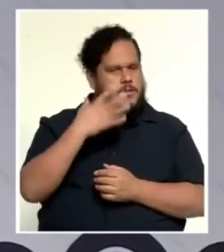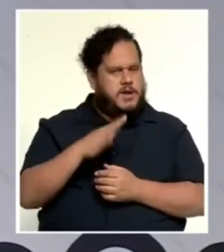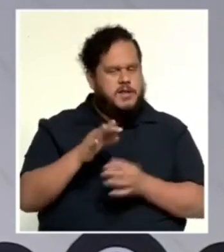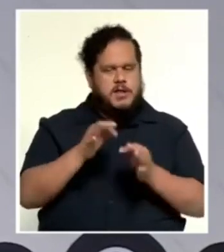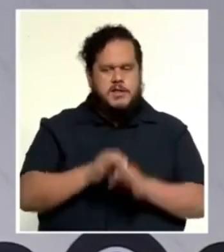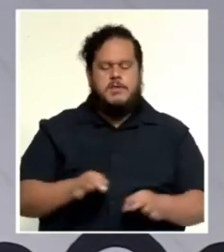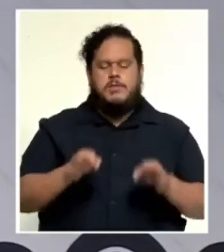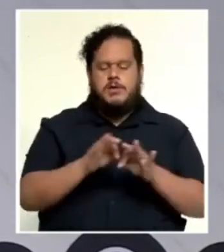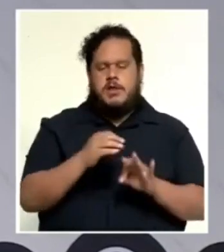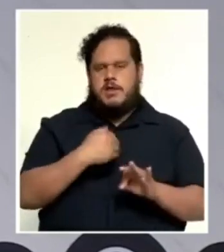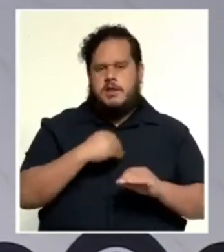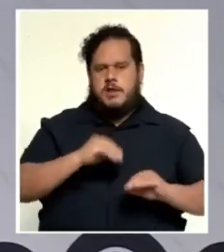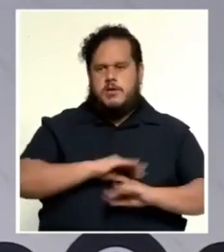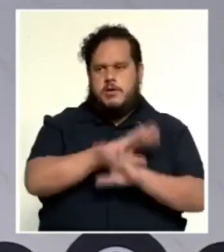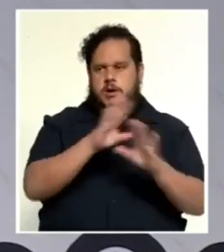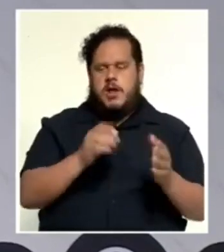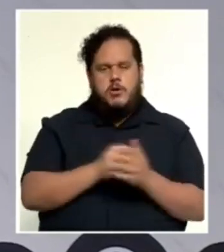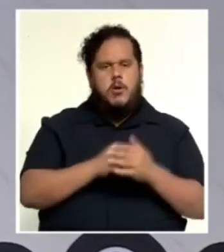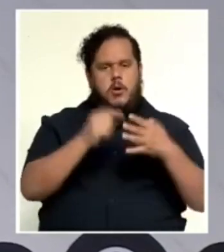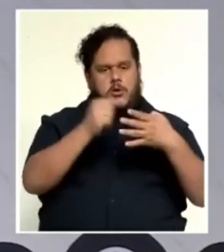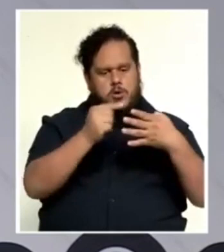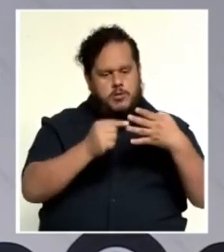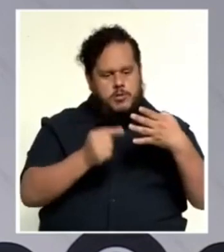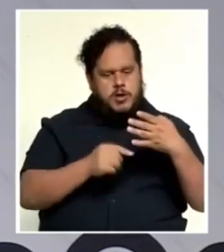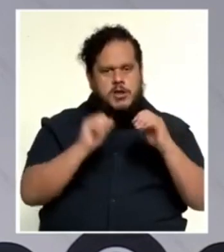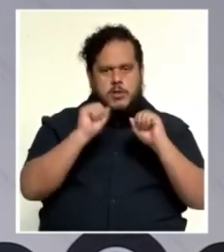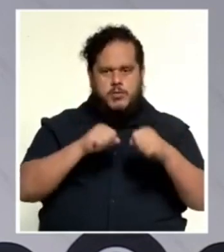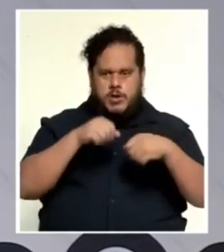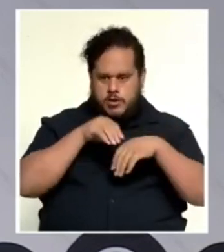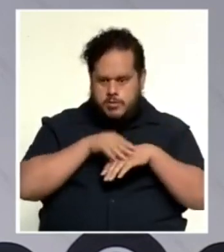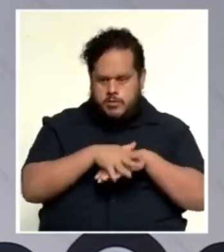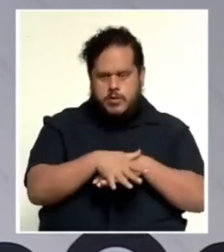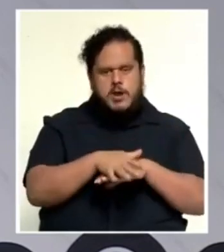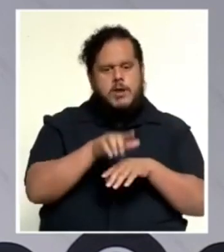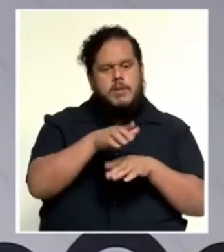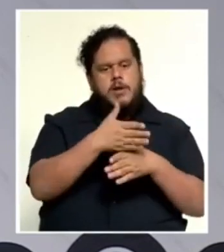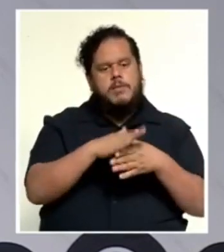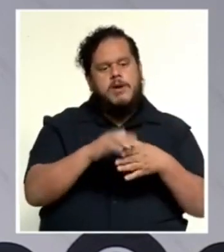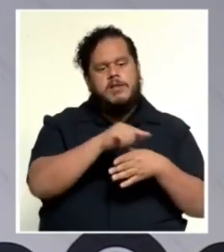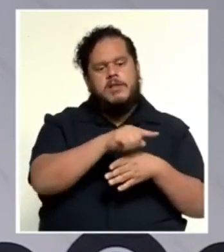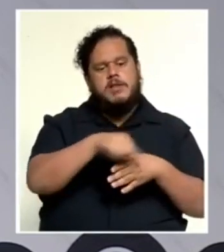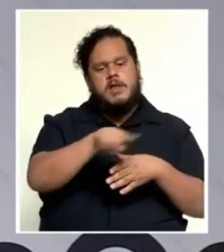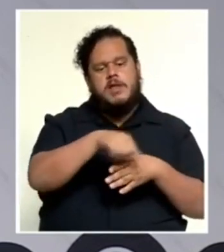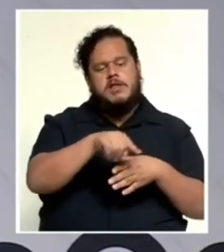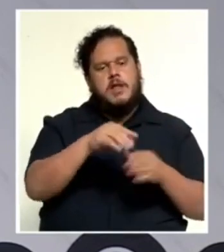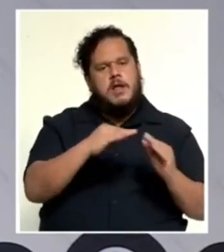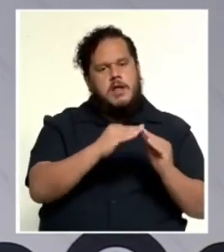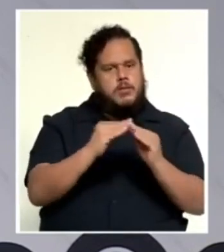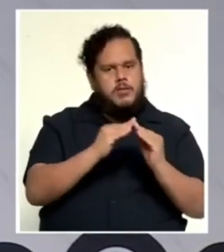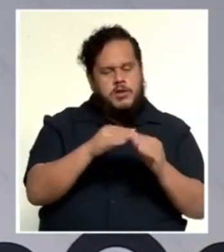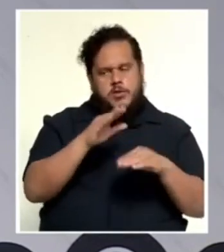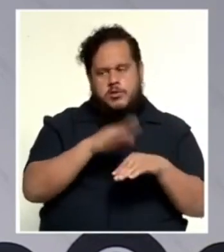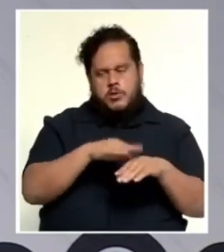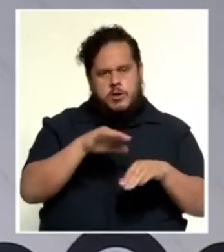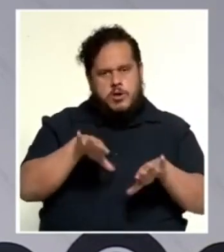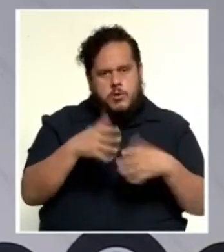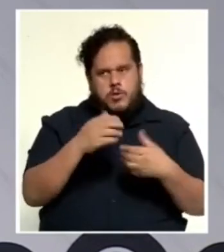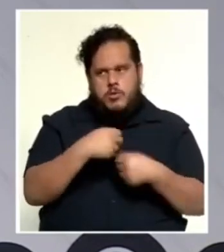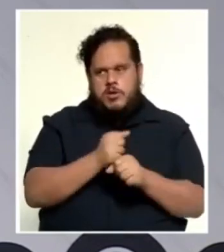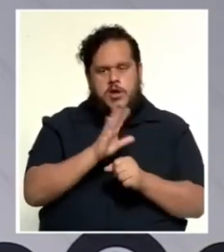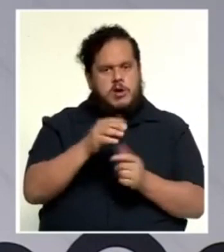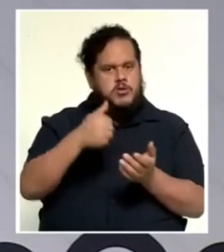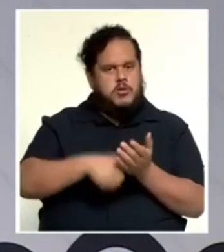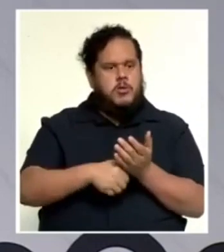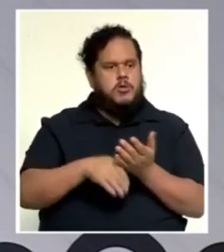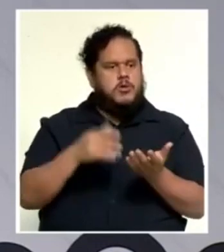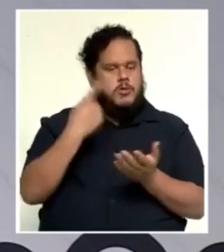tenerlo claro. Los factores que pudieron influir para alguna parte de esa población respecto a emitir su voto a José